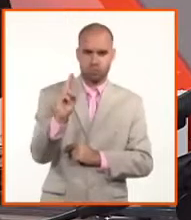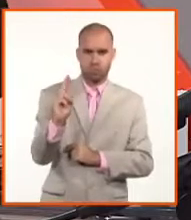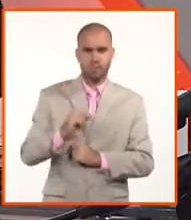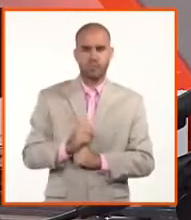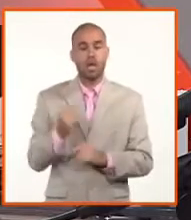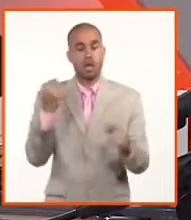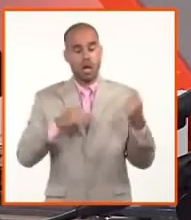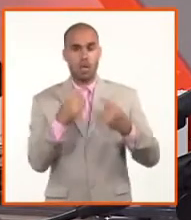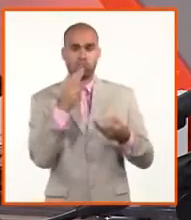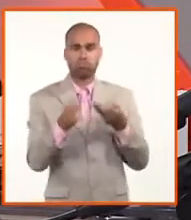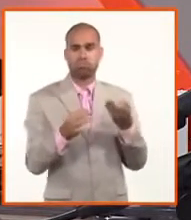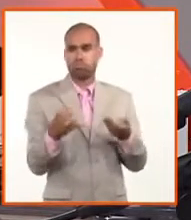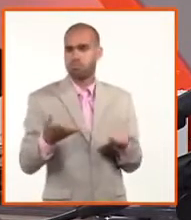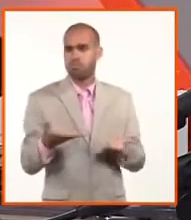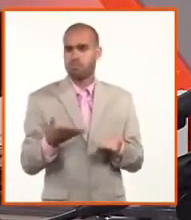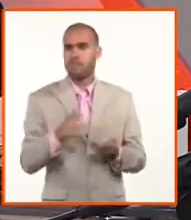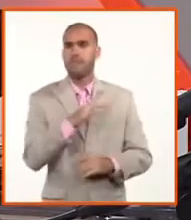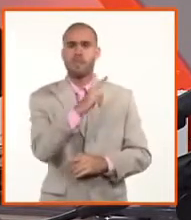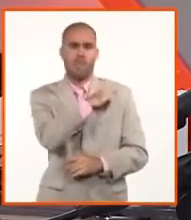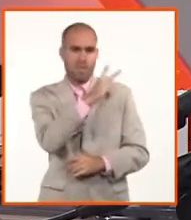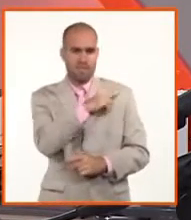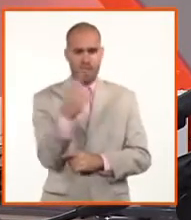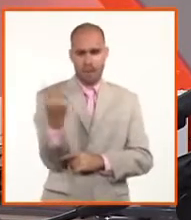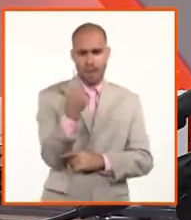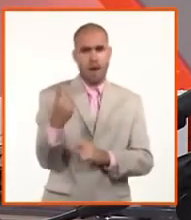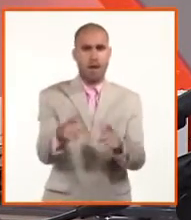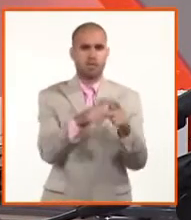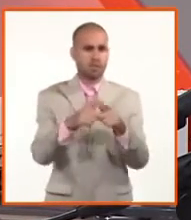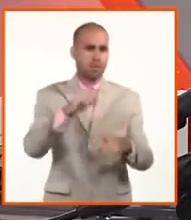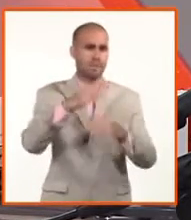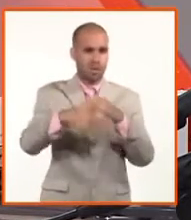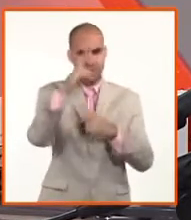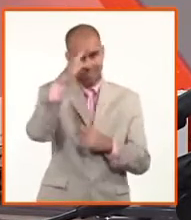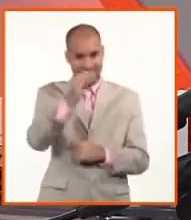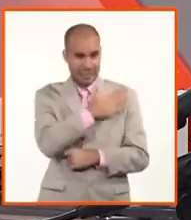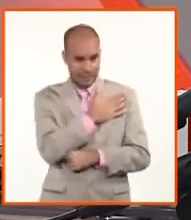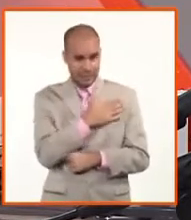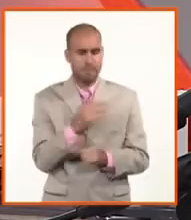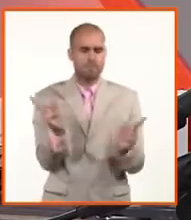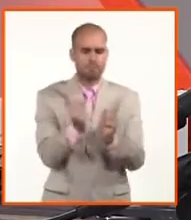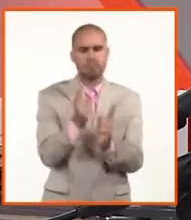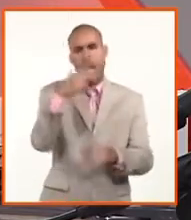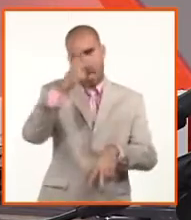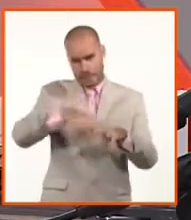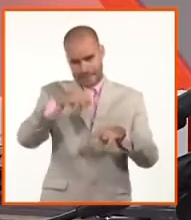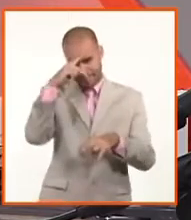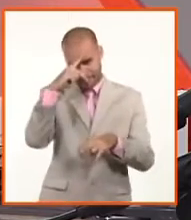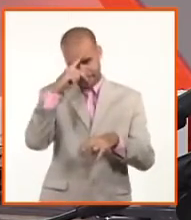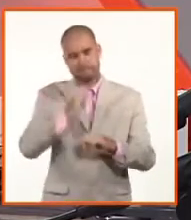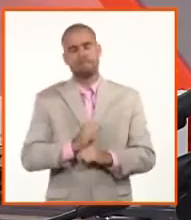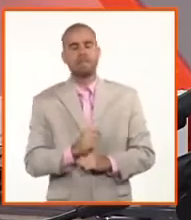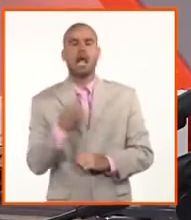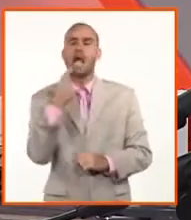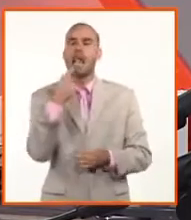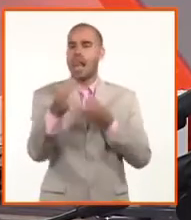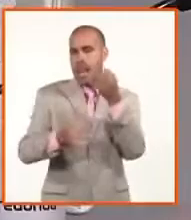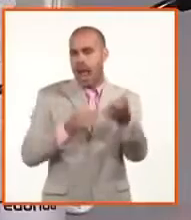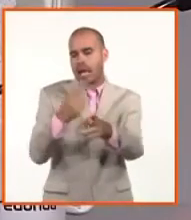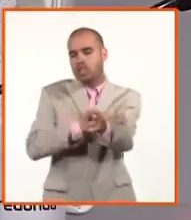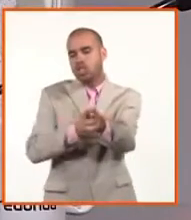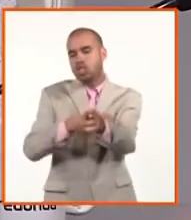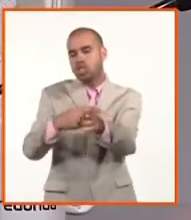el presidente nacional de la Asociación, hermano Saiz, me gustaría evocar un poco esa historia llevada al presente,